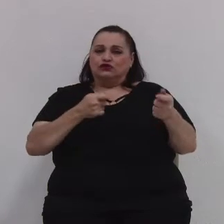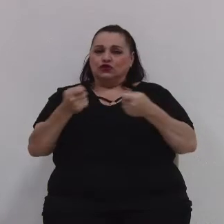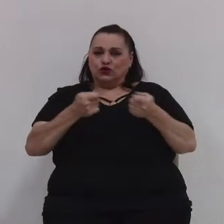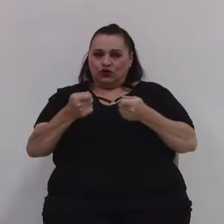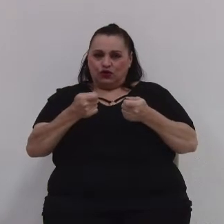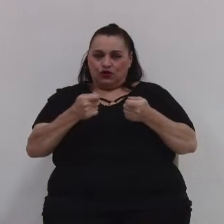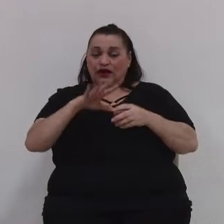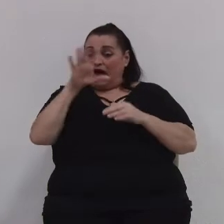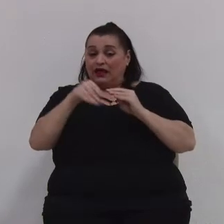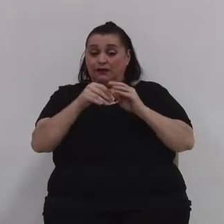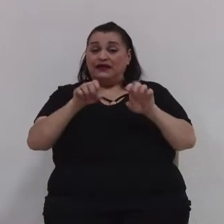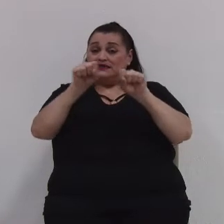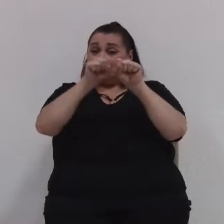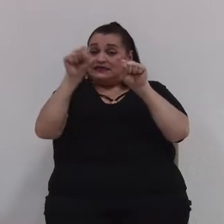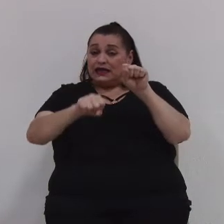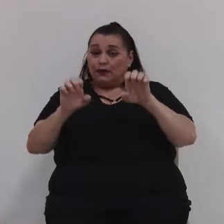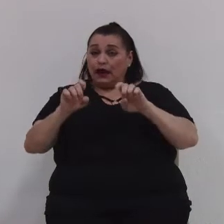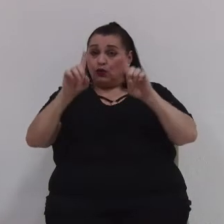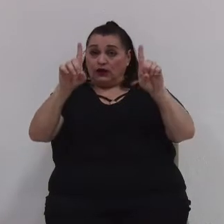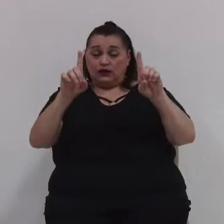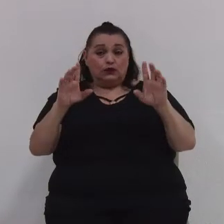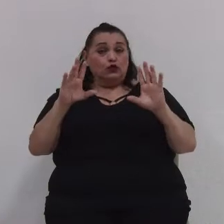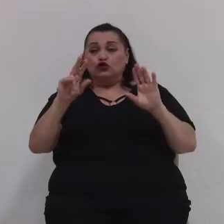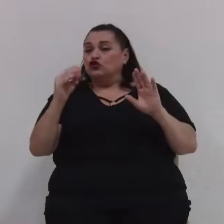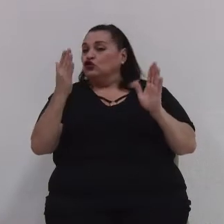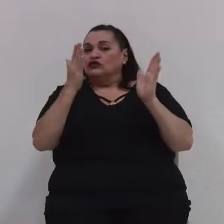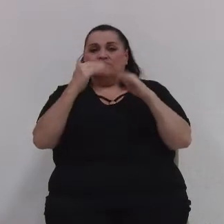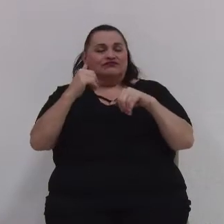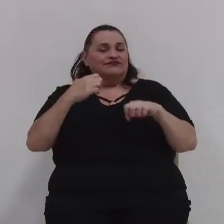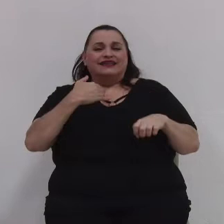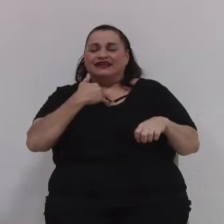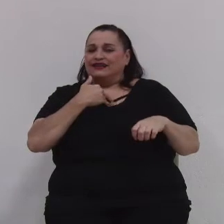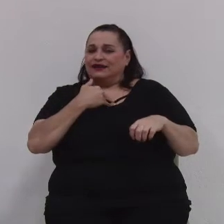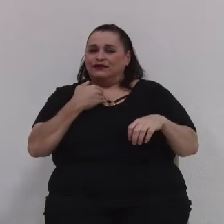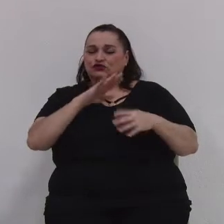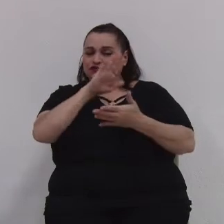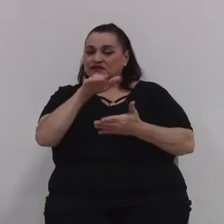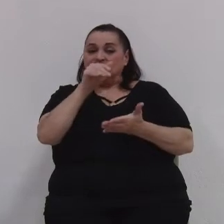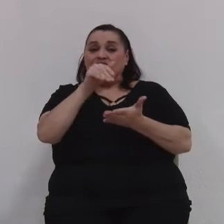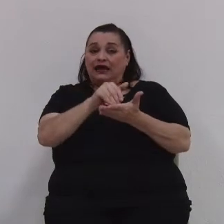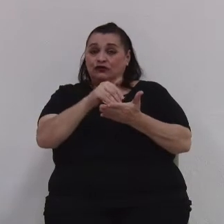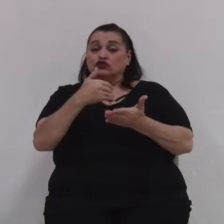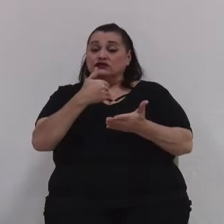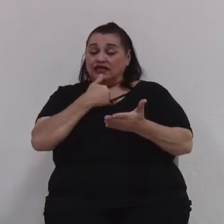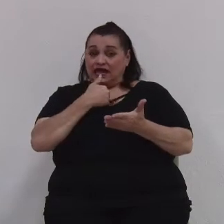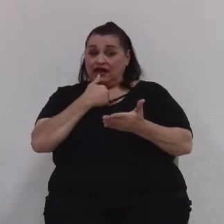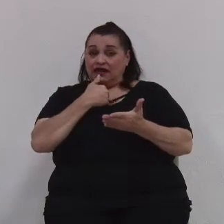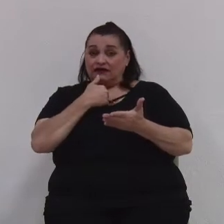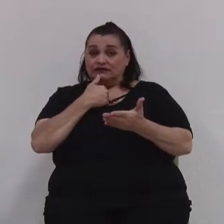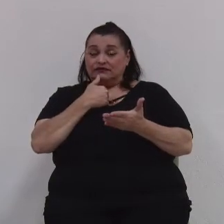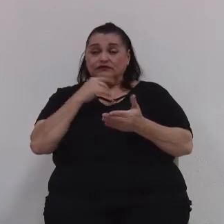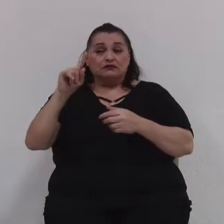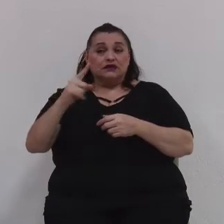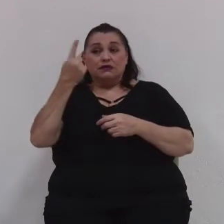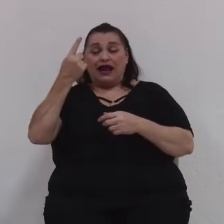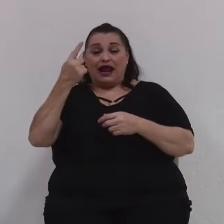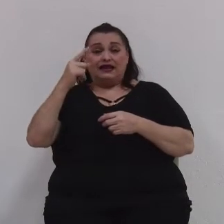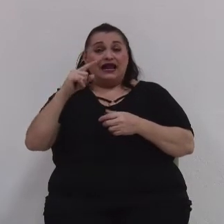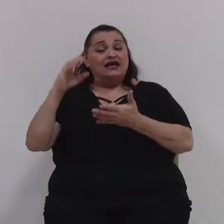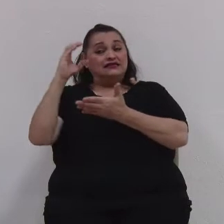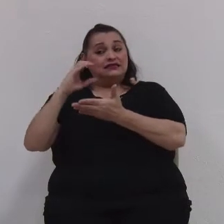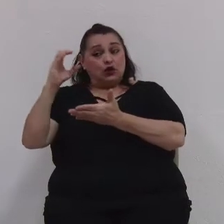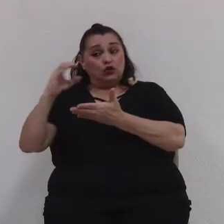sistema educativo que no tiene, nosotros prácticamente no tenemos centros que tengan primaria y secundaria